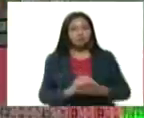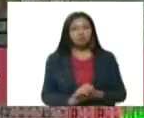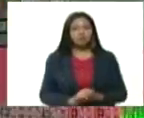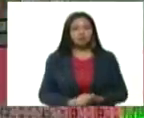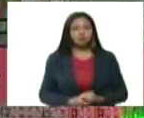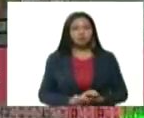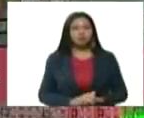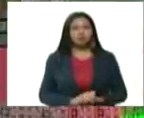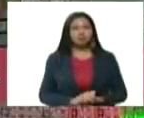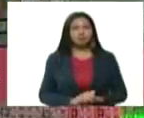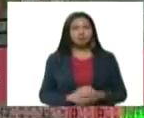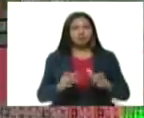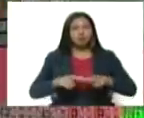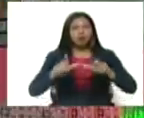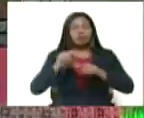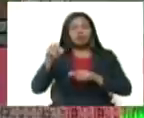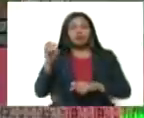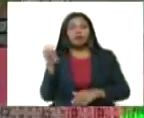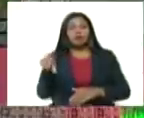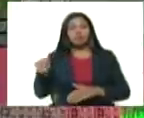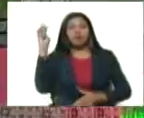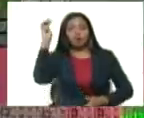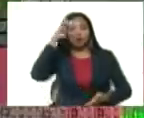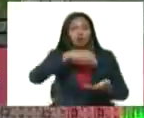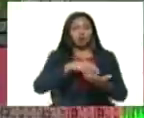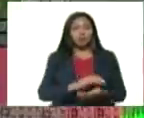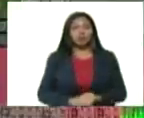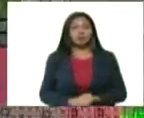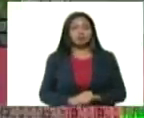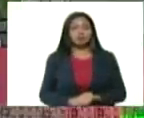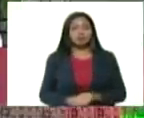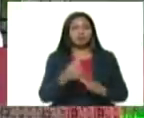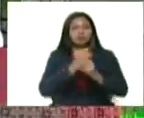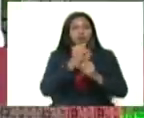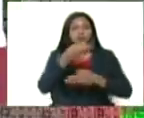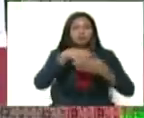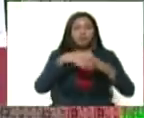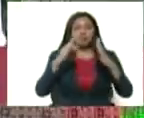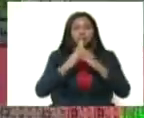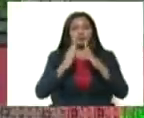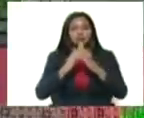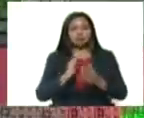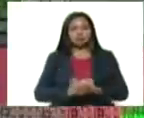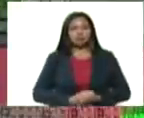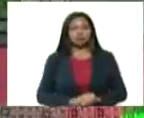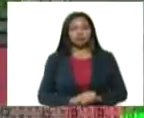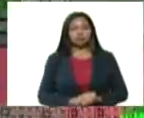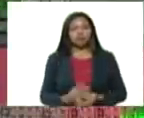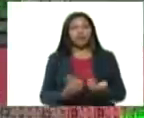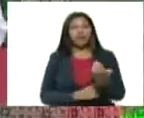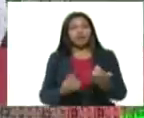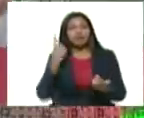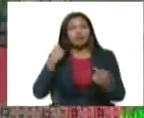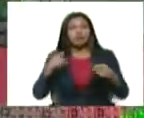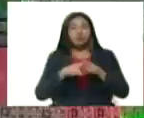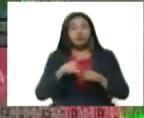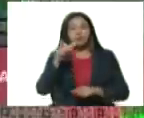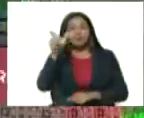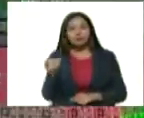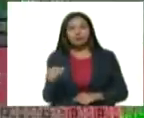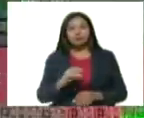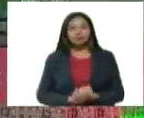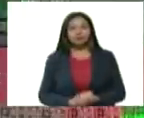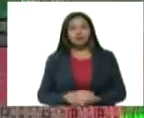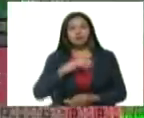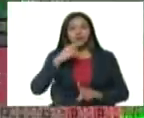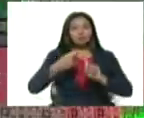Linares Alcántara, en La Morita, en el estado Aragua, ocupación del hogar. Es hermana de un paciente que